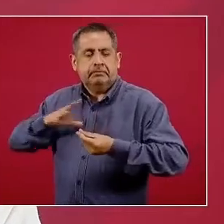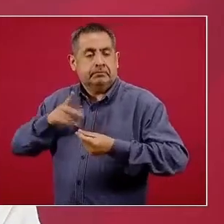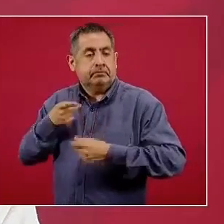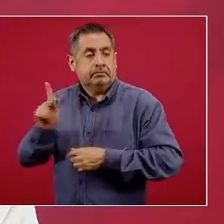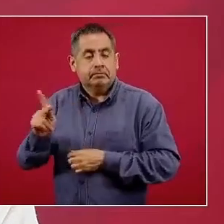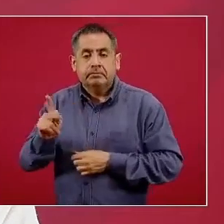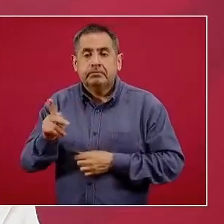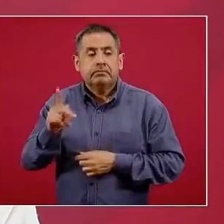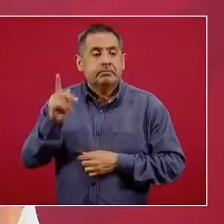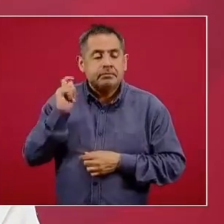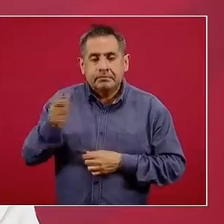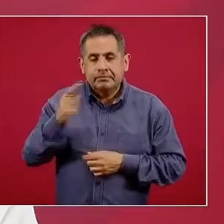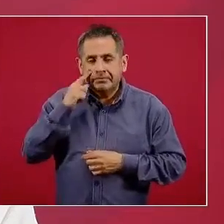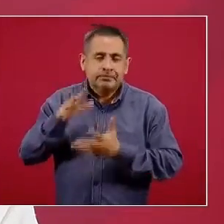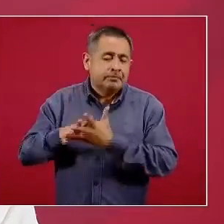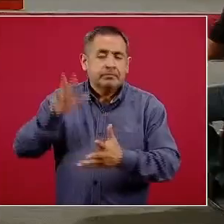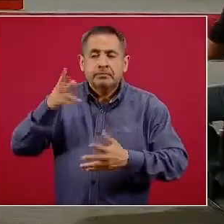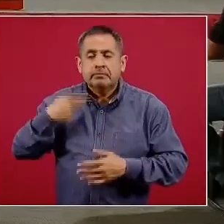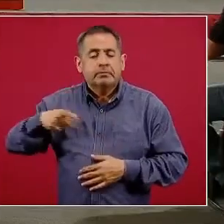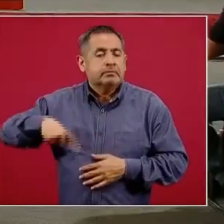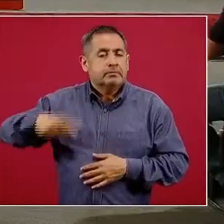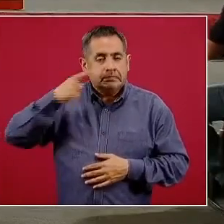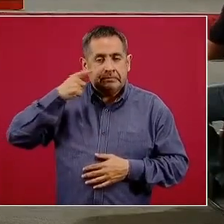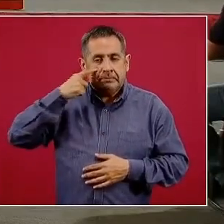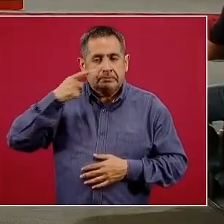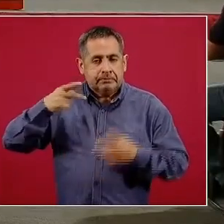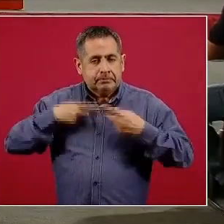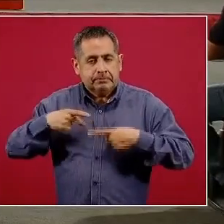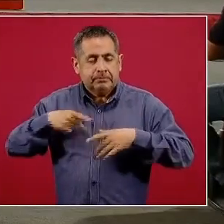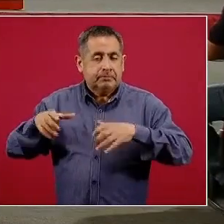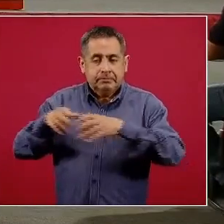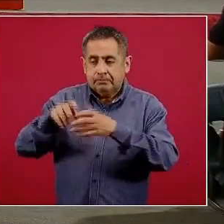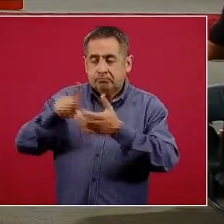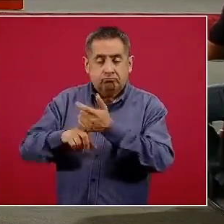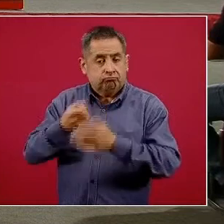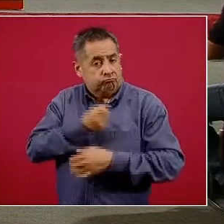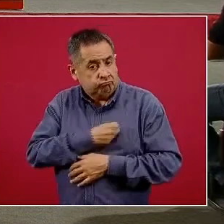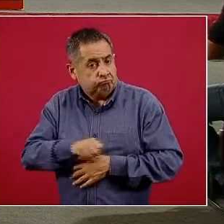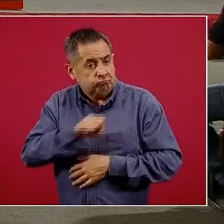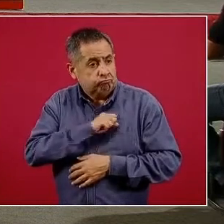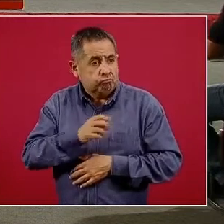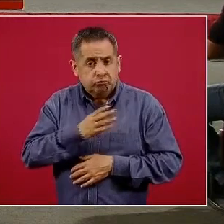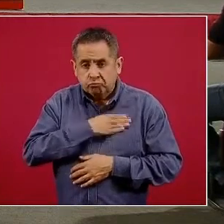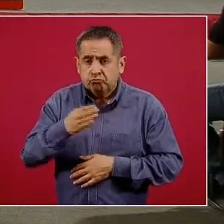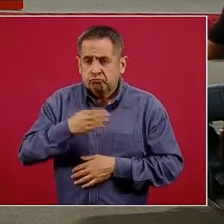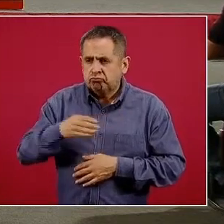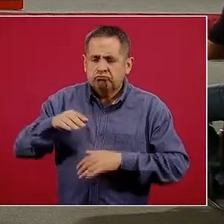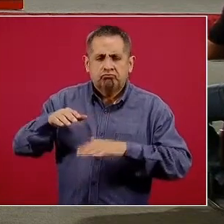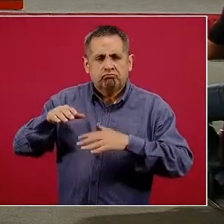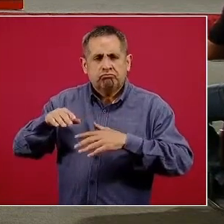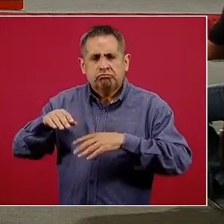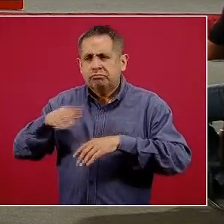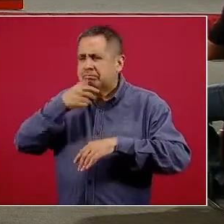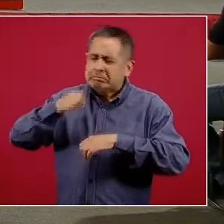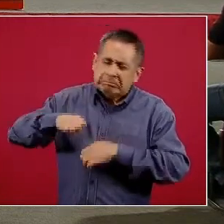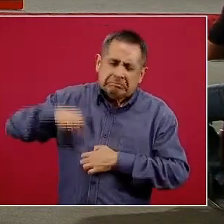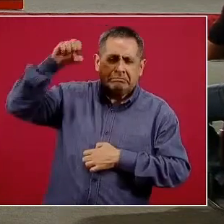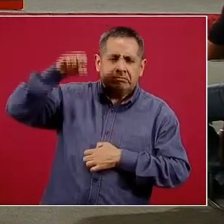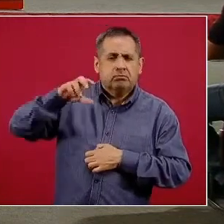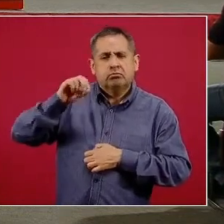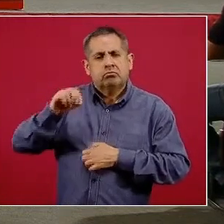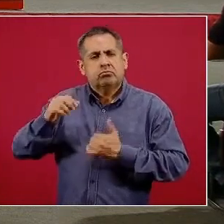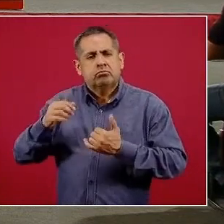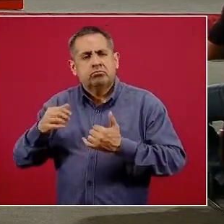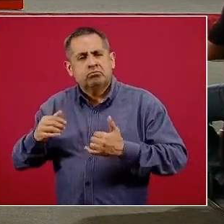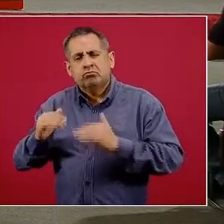pero generalmente las personas que son saludables y que no tienen edades en los extremos de la vida, demasiado joven